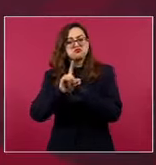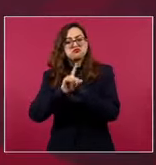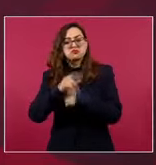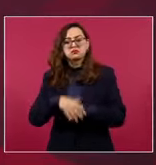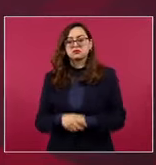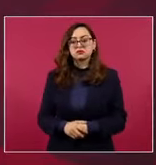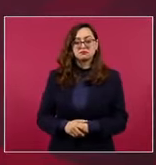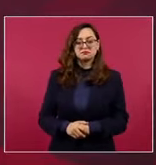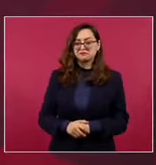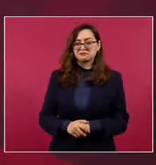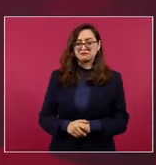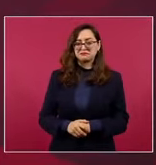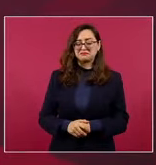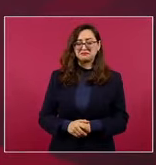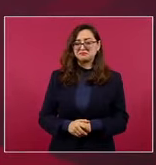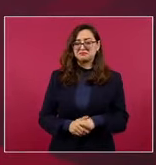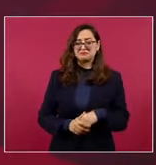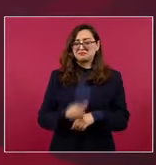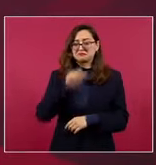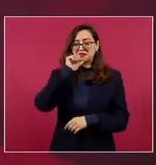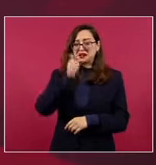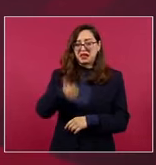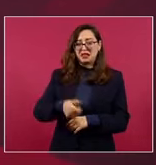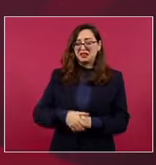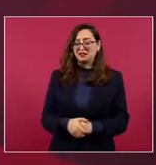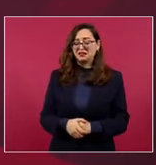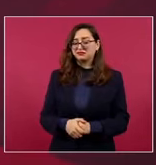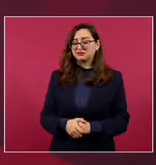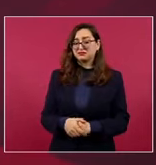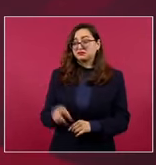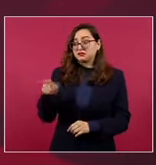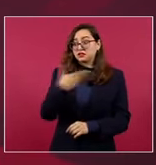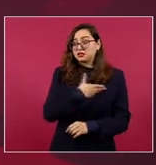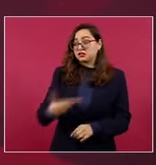nada. No conozco al licenciado.